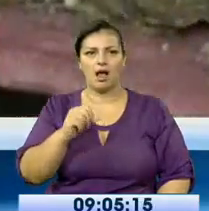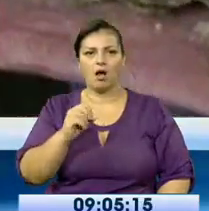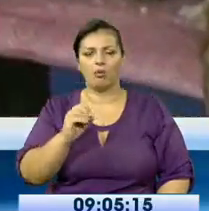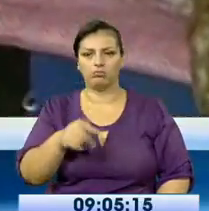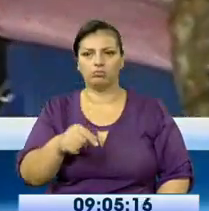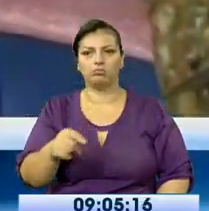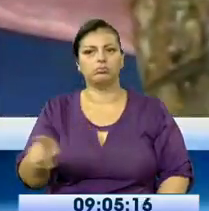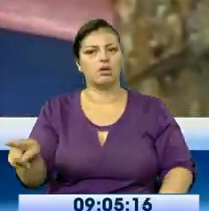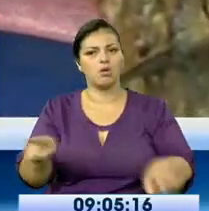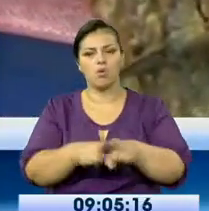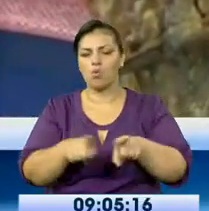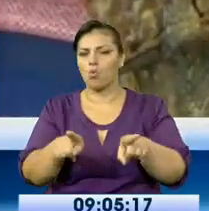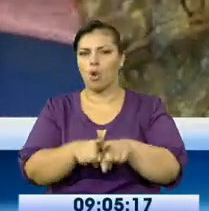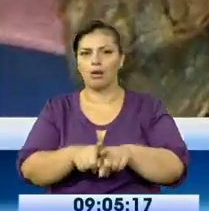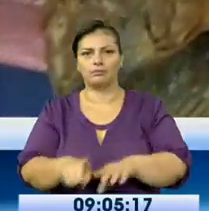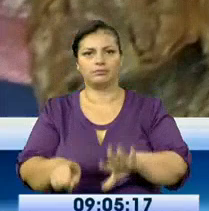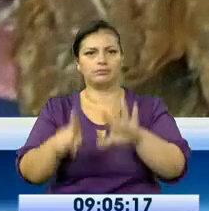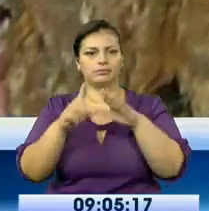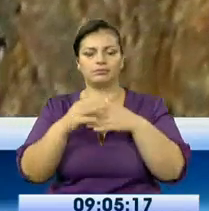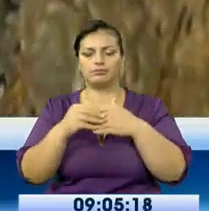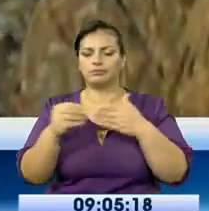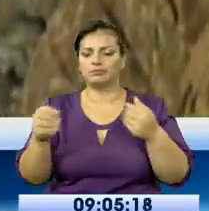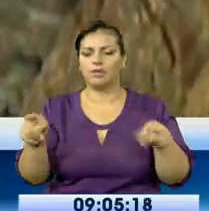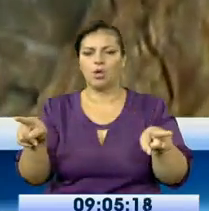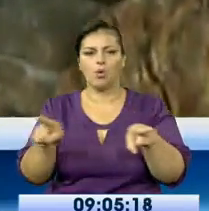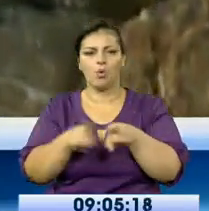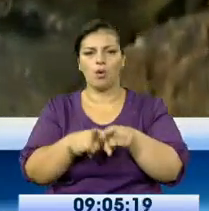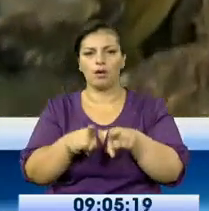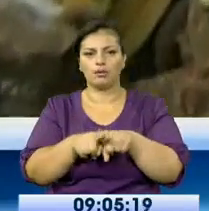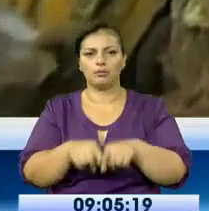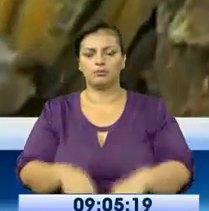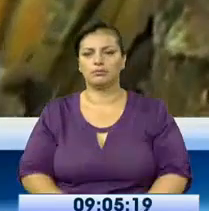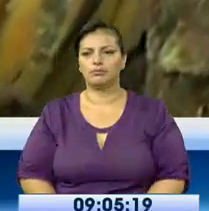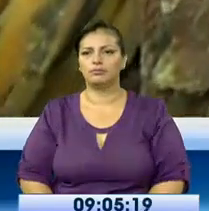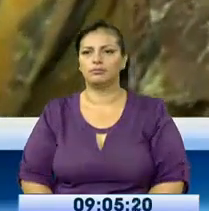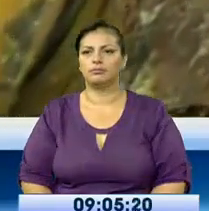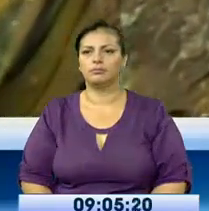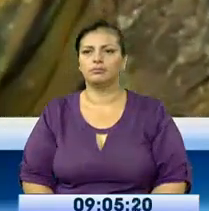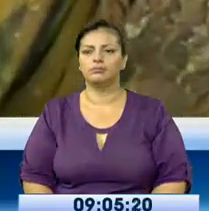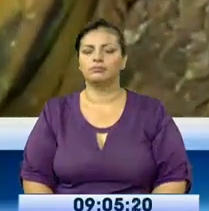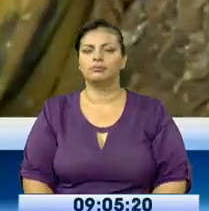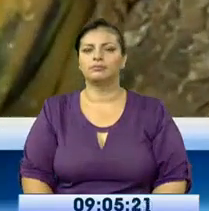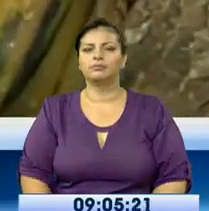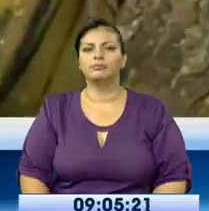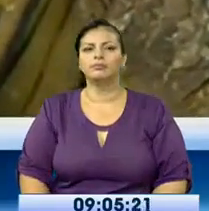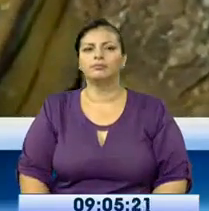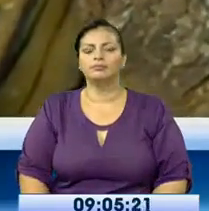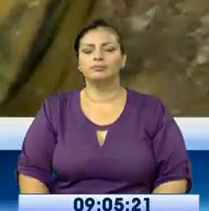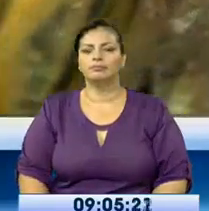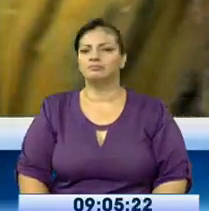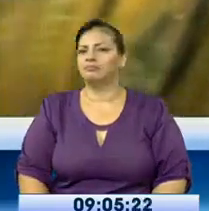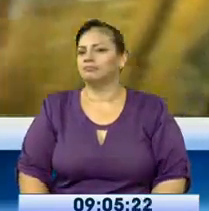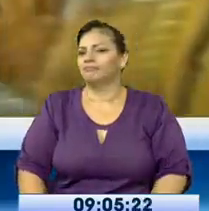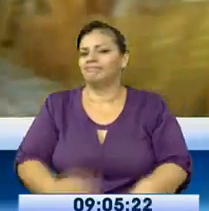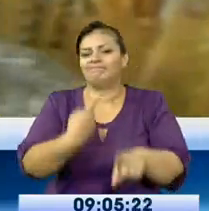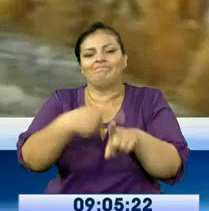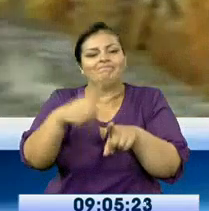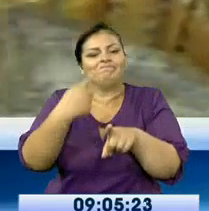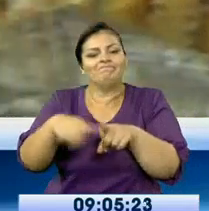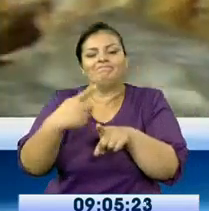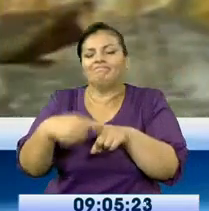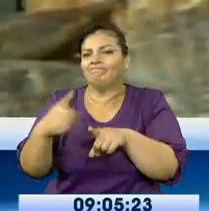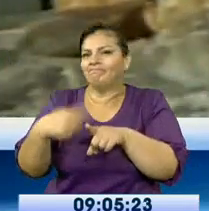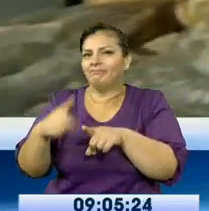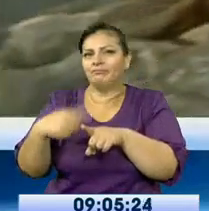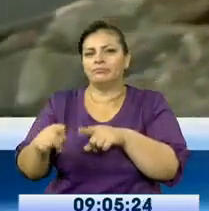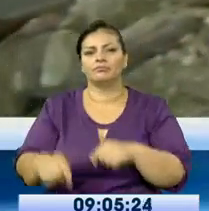bu producto también tengo albacora del producto que el cliente quiere aquí mismo se le da qué le están llevando